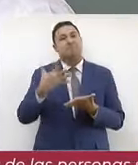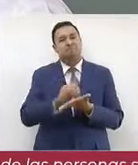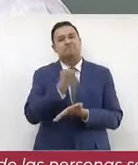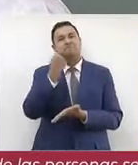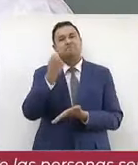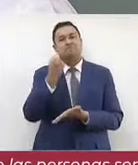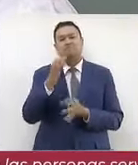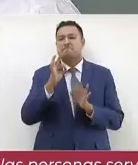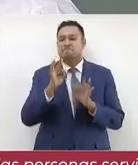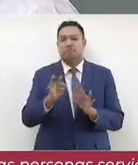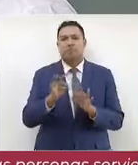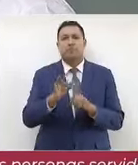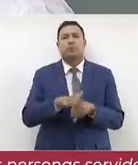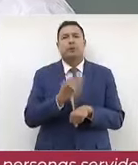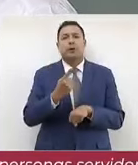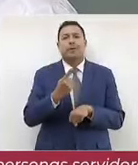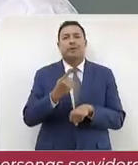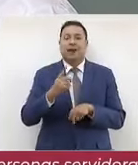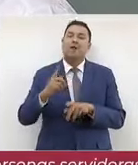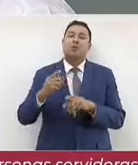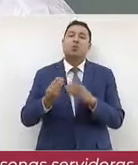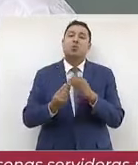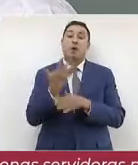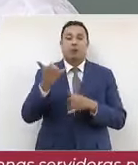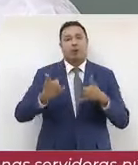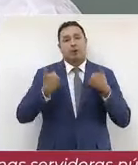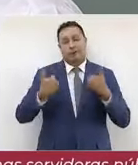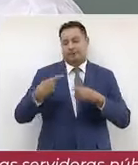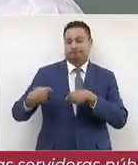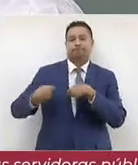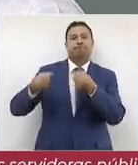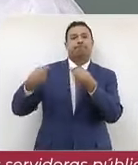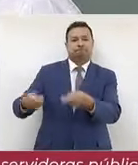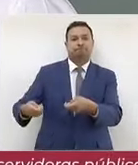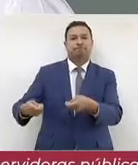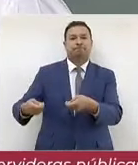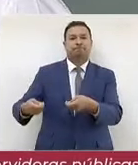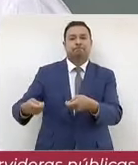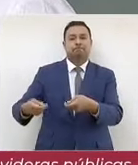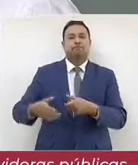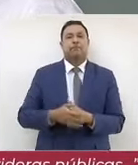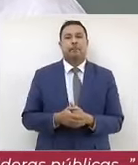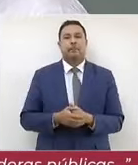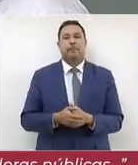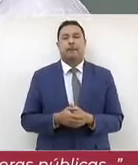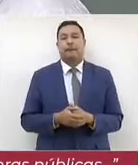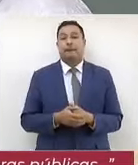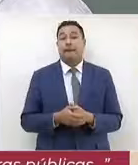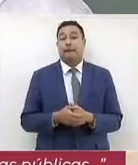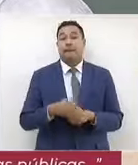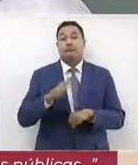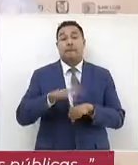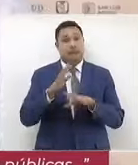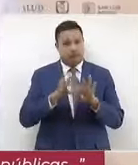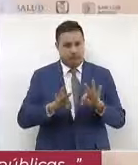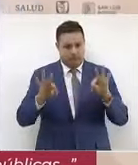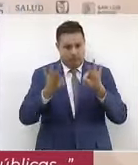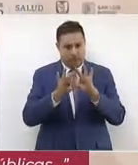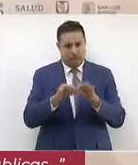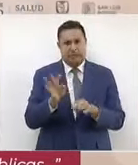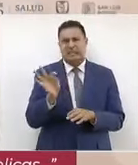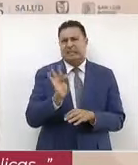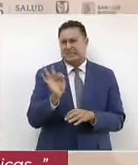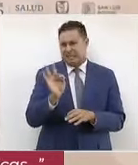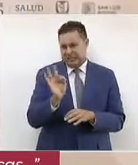Porque hay ese relevo generacional. Y lo más importante, si me preguntan en